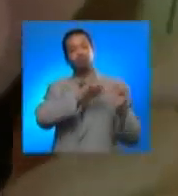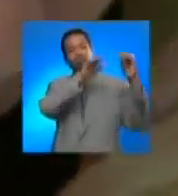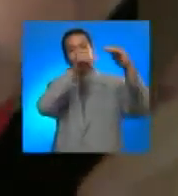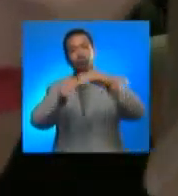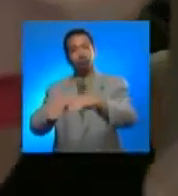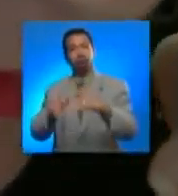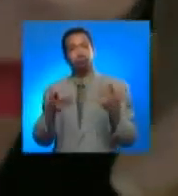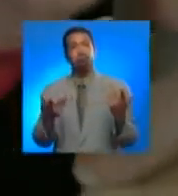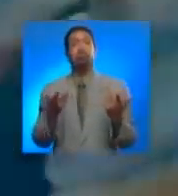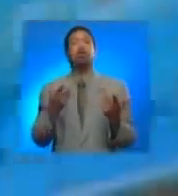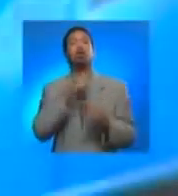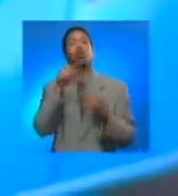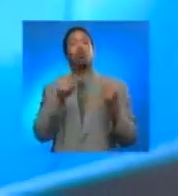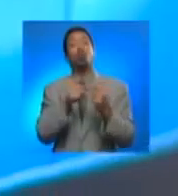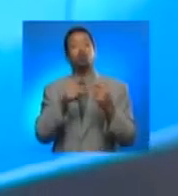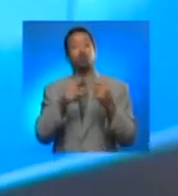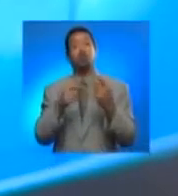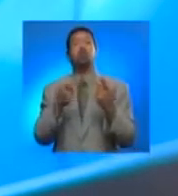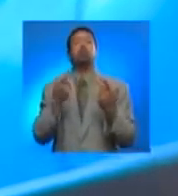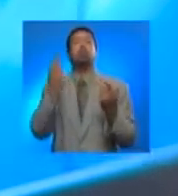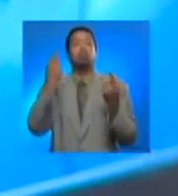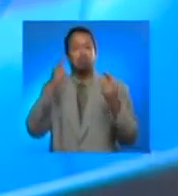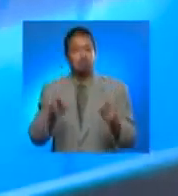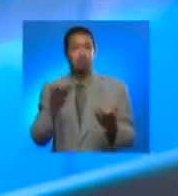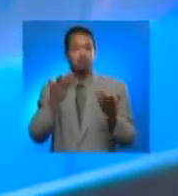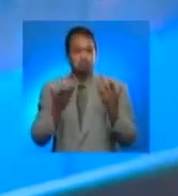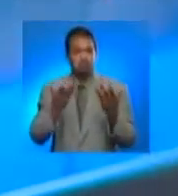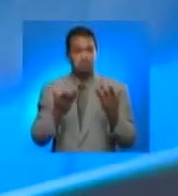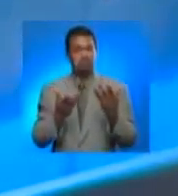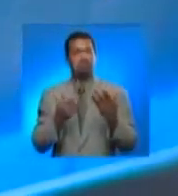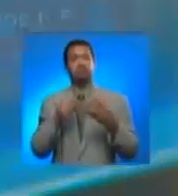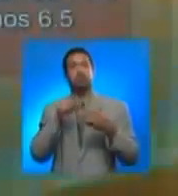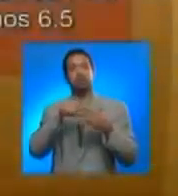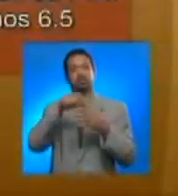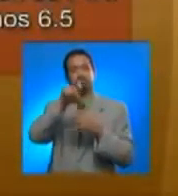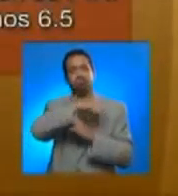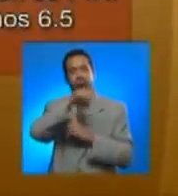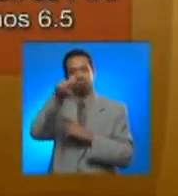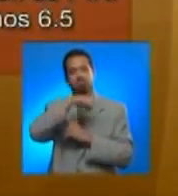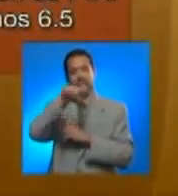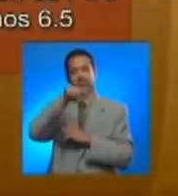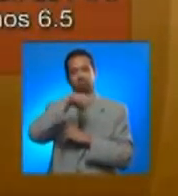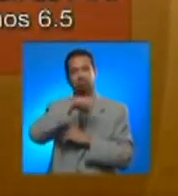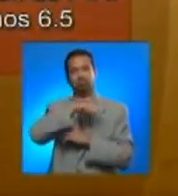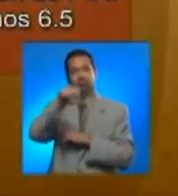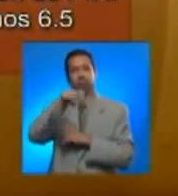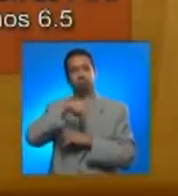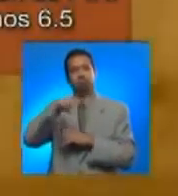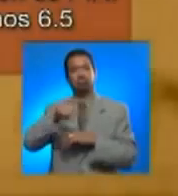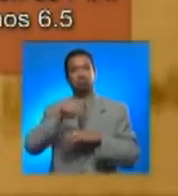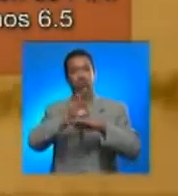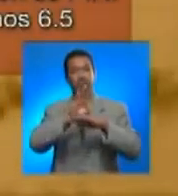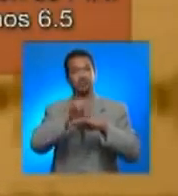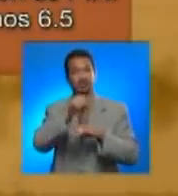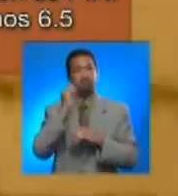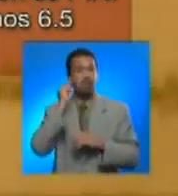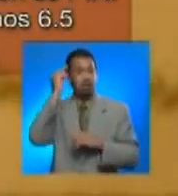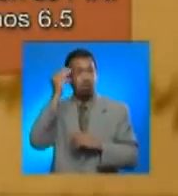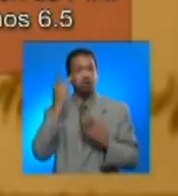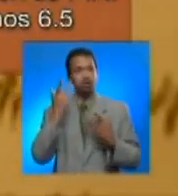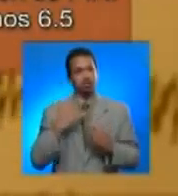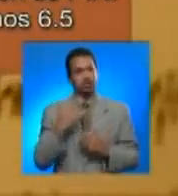podría generar un maremoto. La Red Sísmica de Puerto Rico, conjuntamente con la Agencia Estatal para el Manejo de Emergencias y Administración de